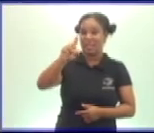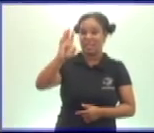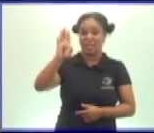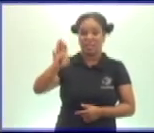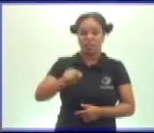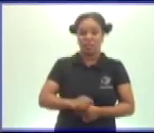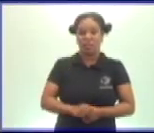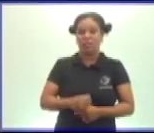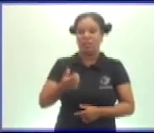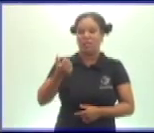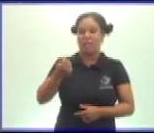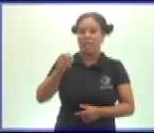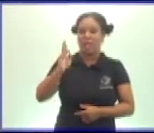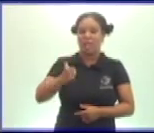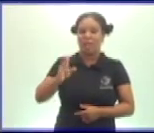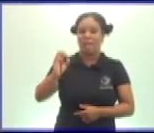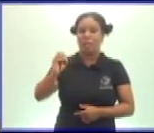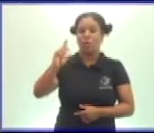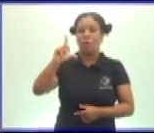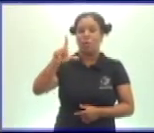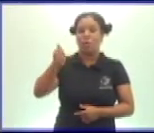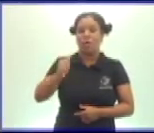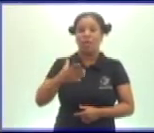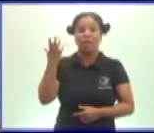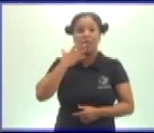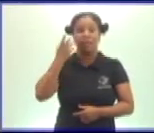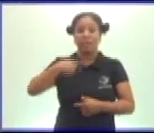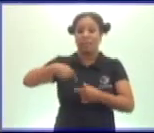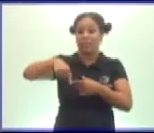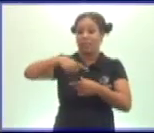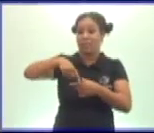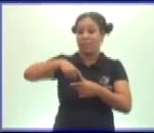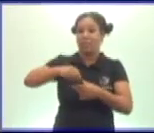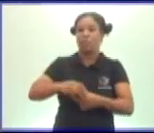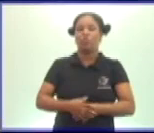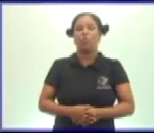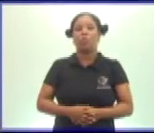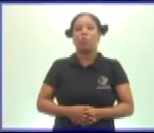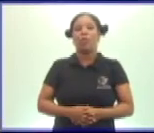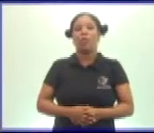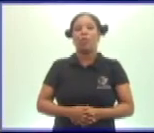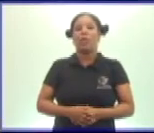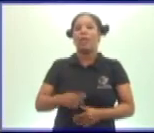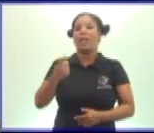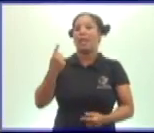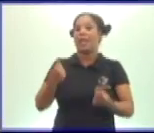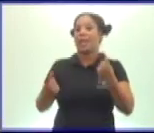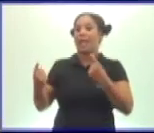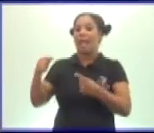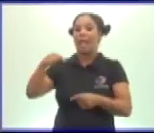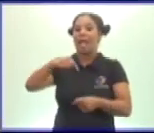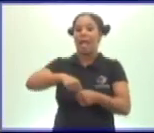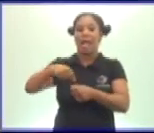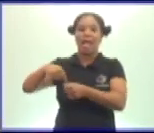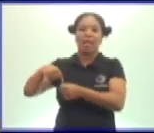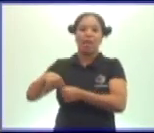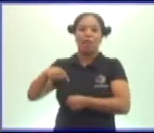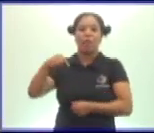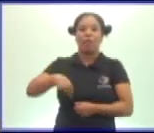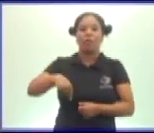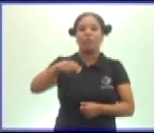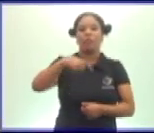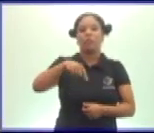Es decir, el diyodo, que es quien se va a disolver en cada uno de estos